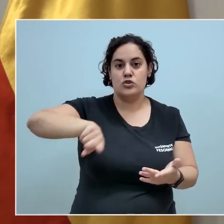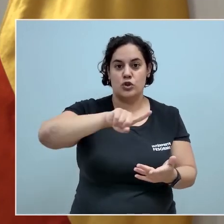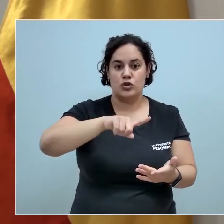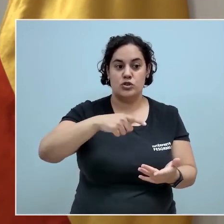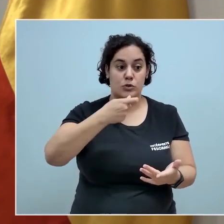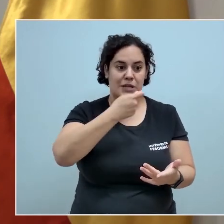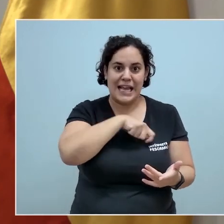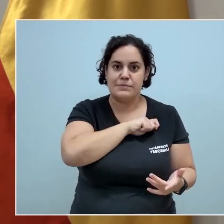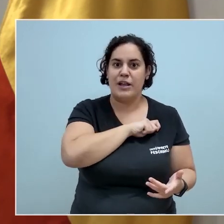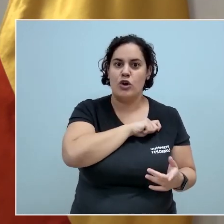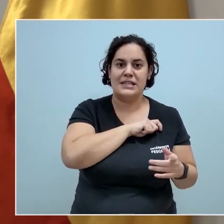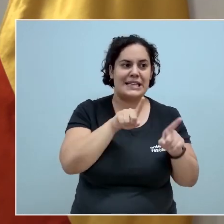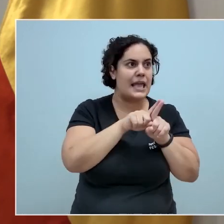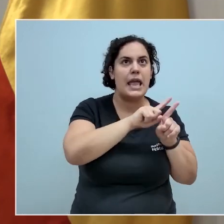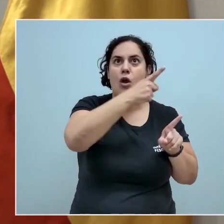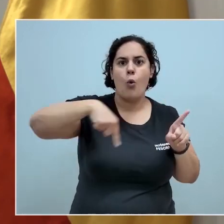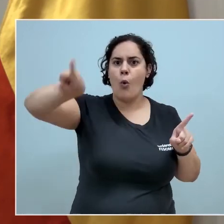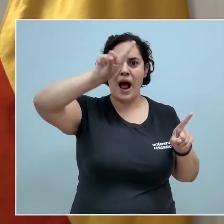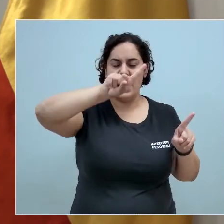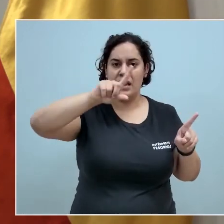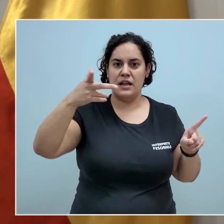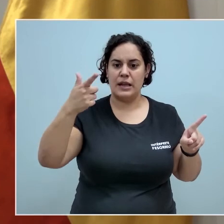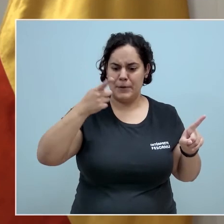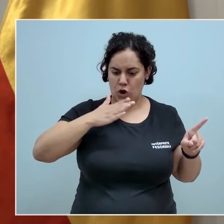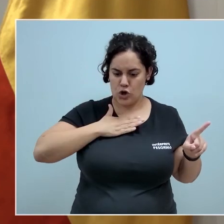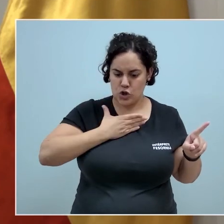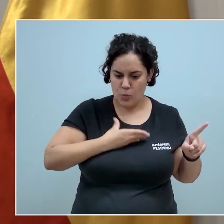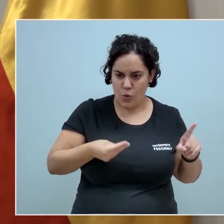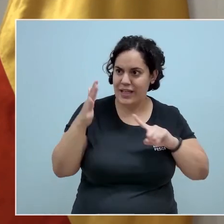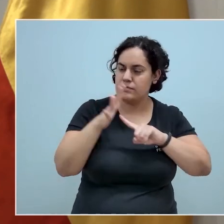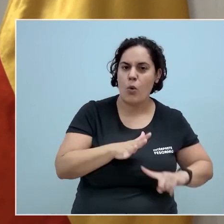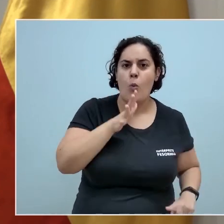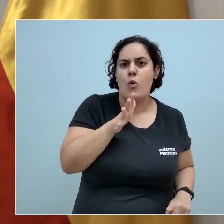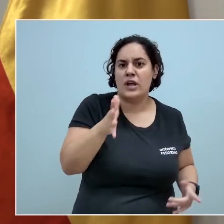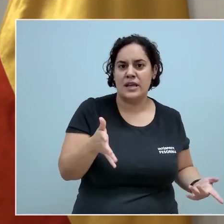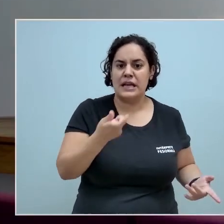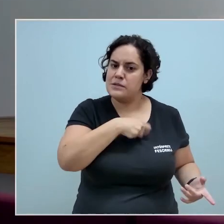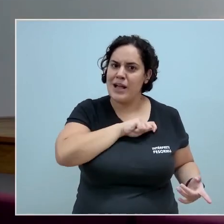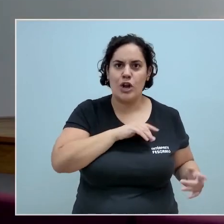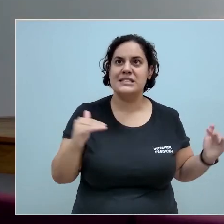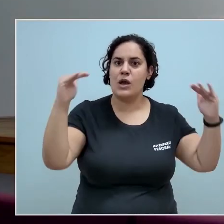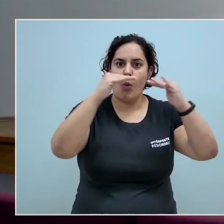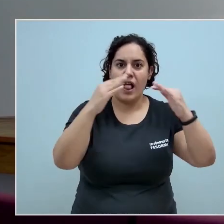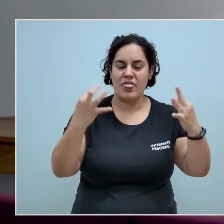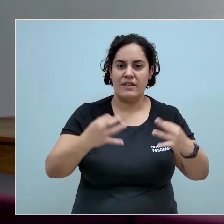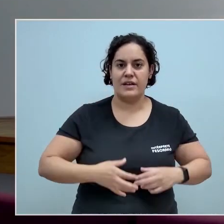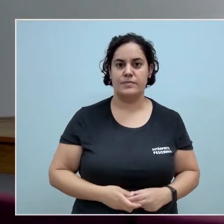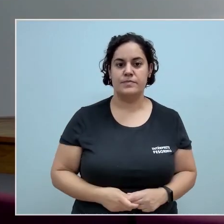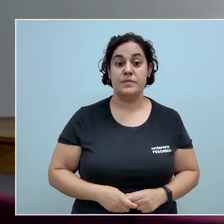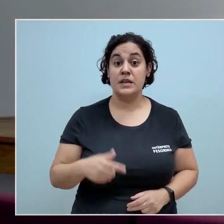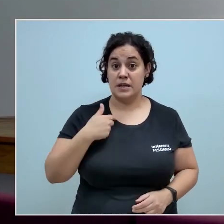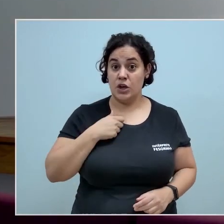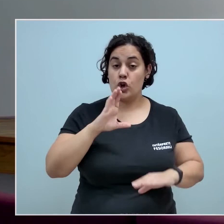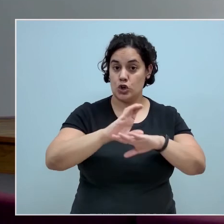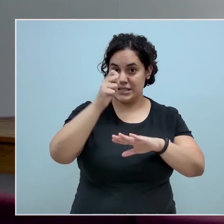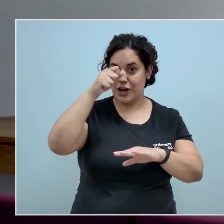españoles ahora mismo aquí que en Madrid. No sé por qué nos tienen que discriminar de esa manera, ¿no? Consejero, por allí va mi pregunta.